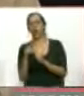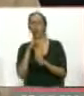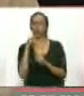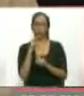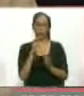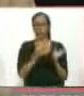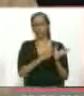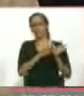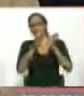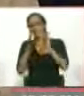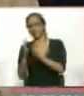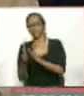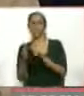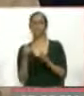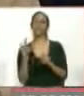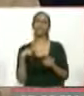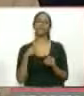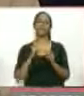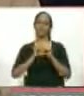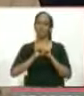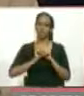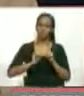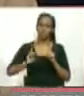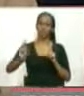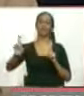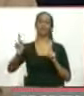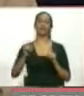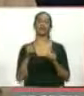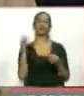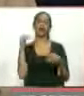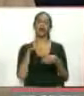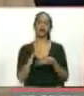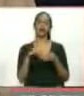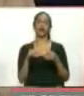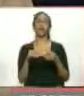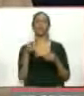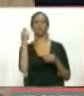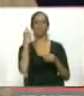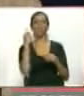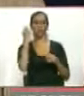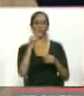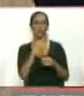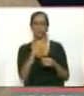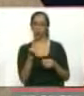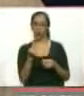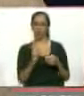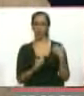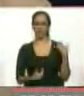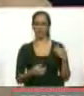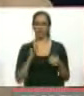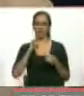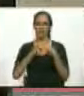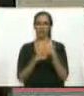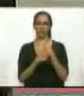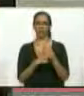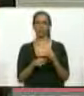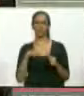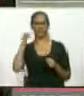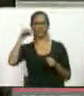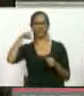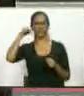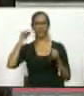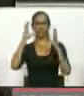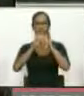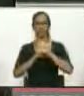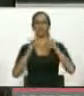vas a tener que irte a reelegir como diputado no como presidente el señor juan guaidó vamos con el otro vídeo de la